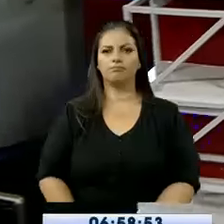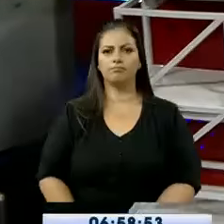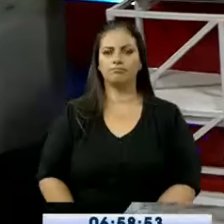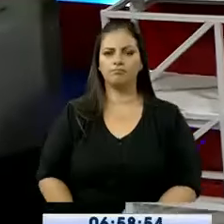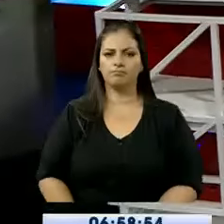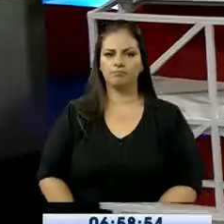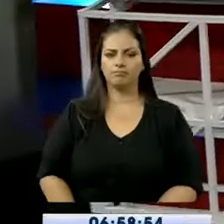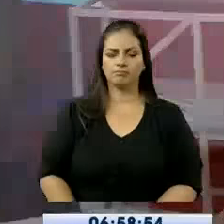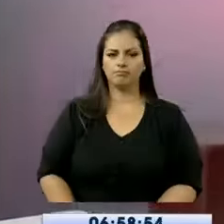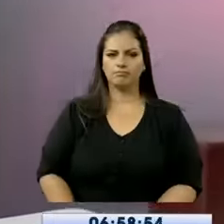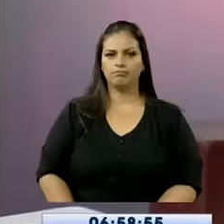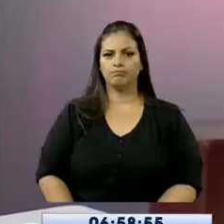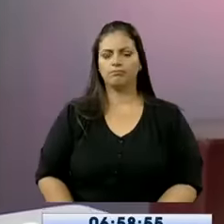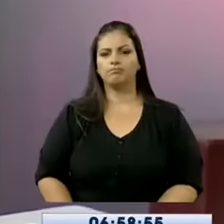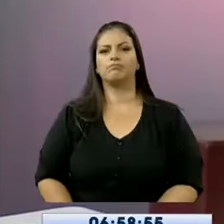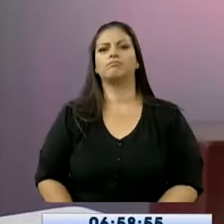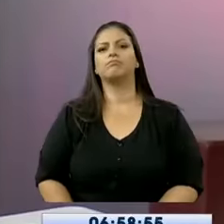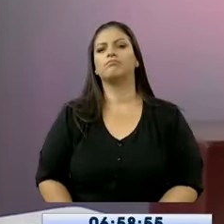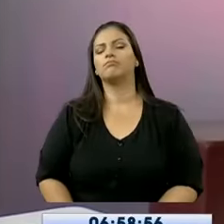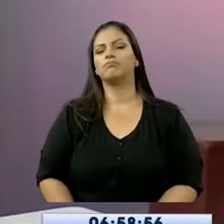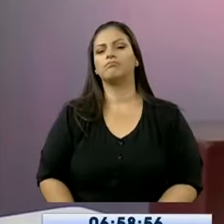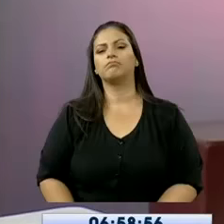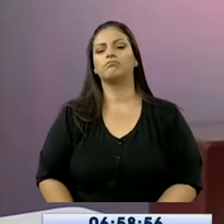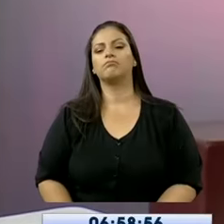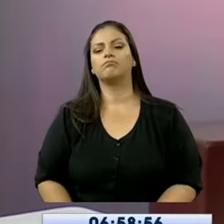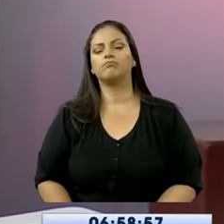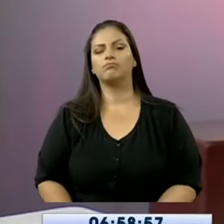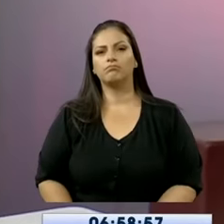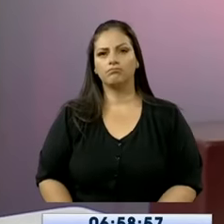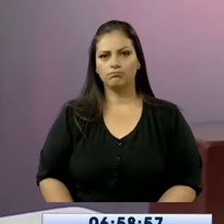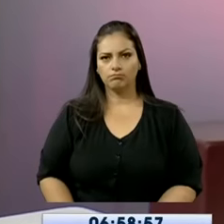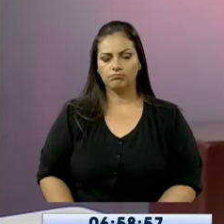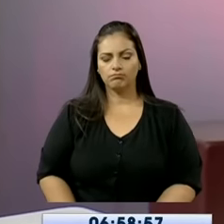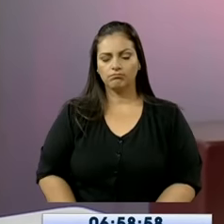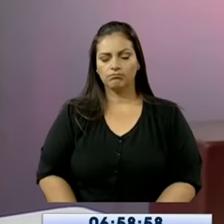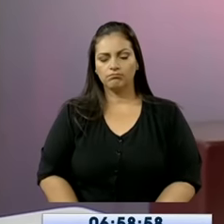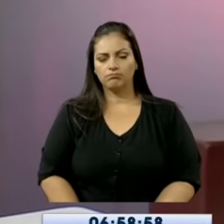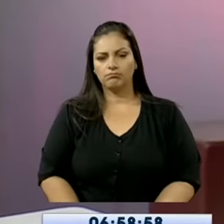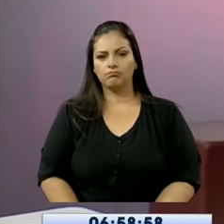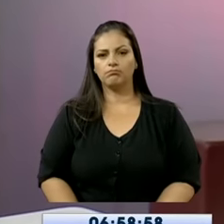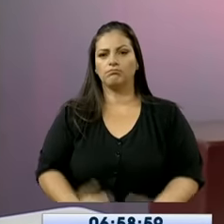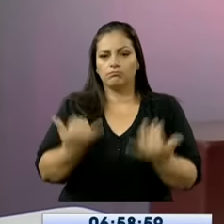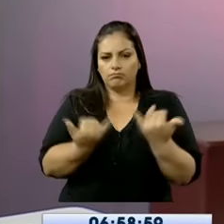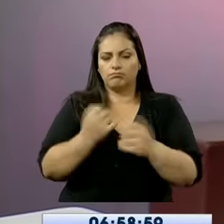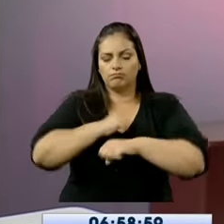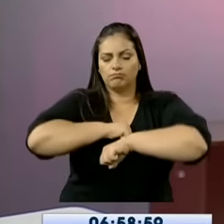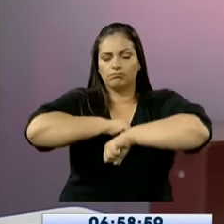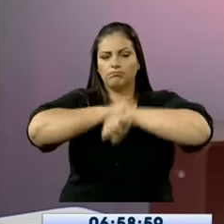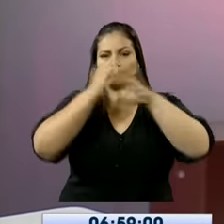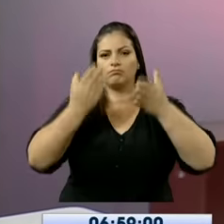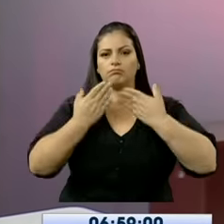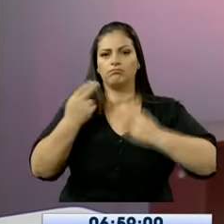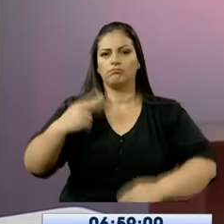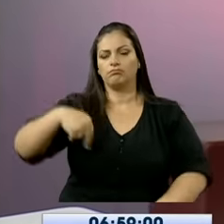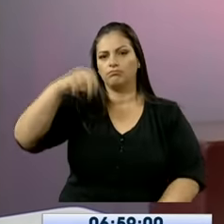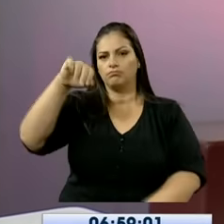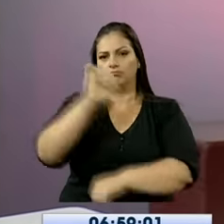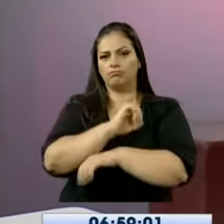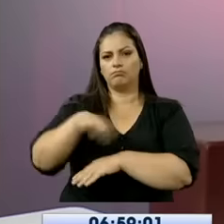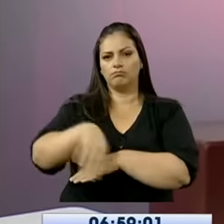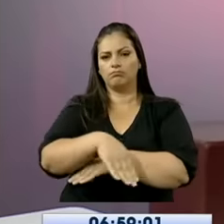Quiero contarles que dos personas resultaron heridas durante un accidente de tránsito registrado esta madrugada en el norte de